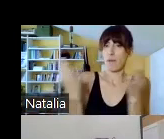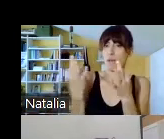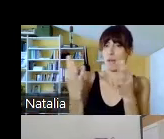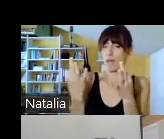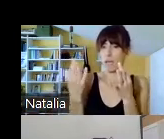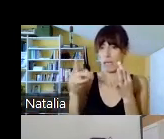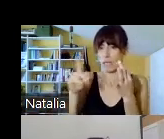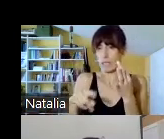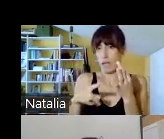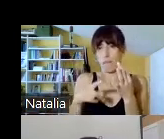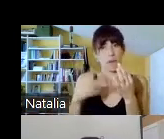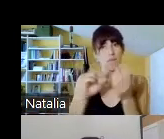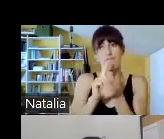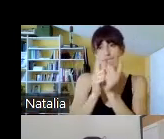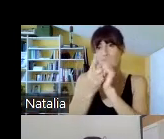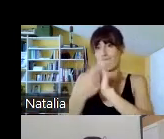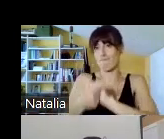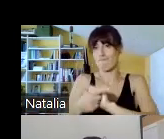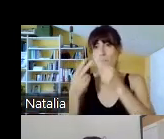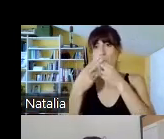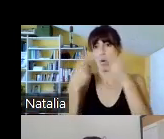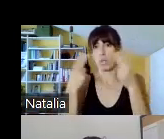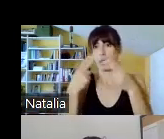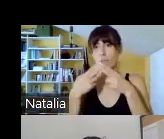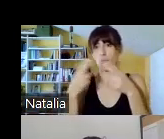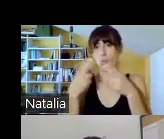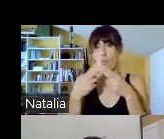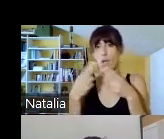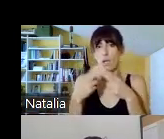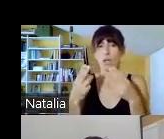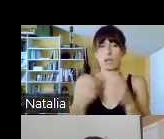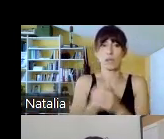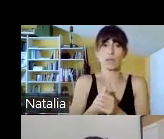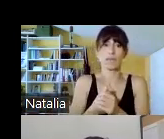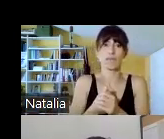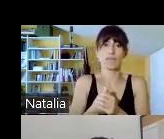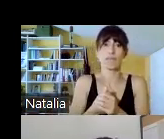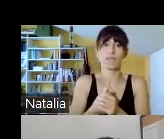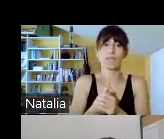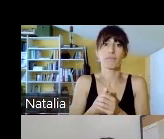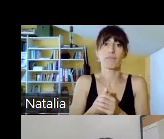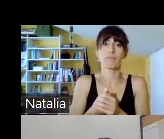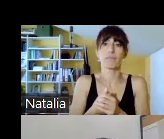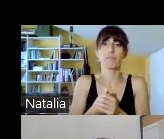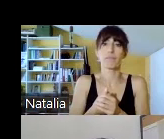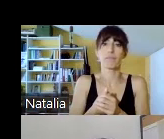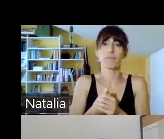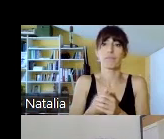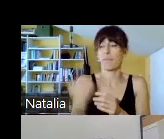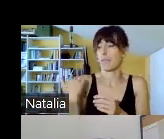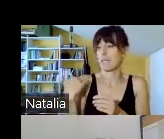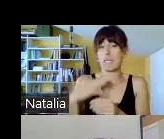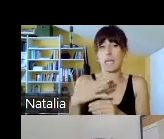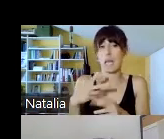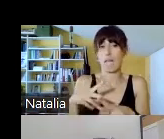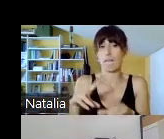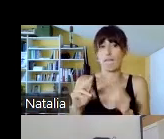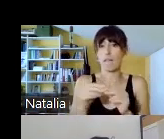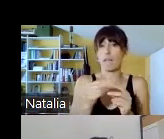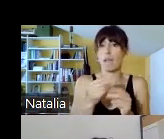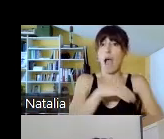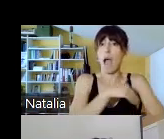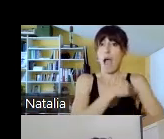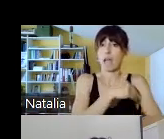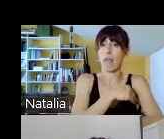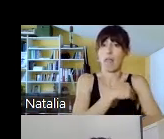las políticas públicas. Y ya para finalizar, los últimos dos planos serían el académico, científico